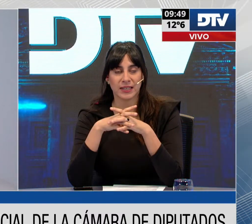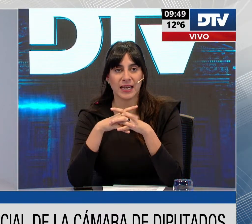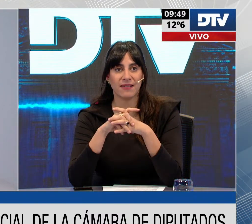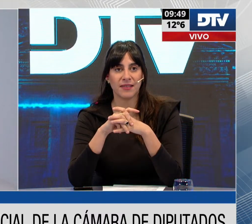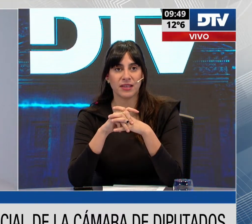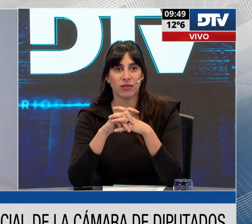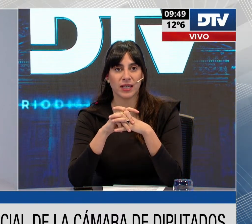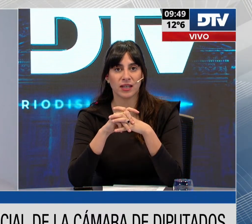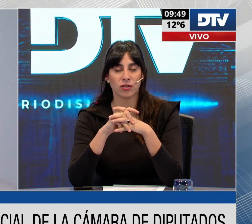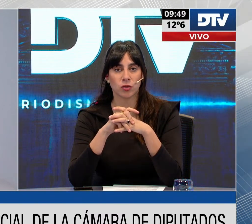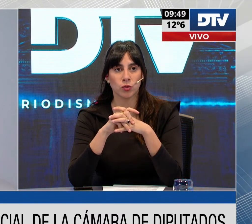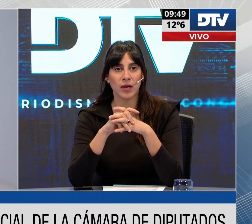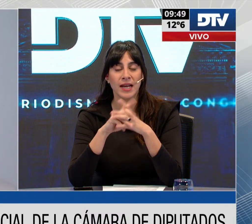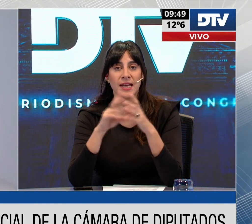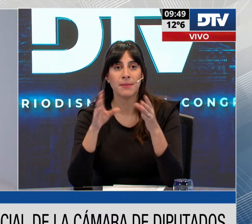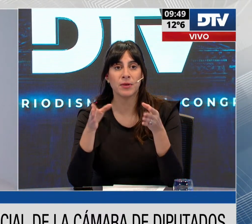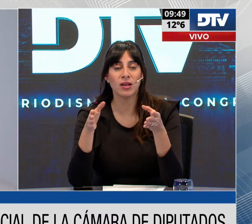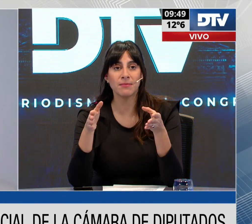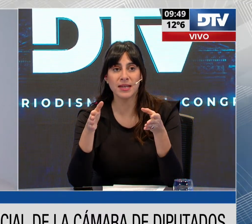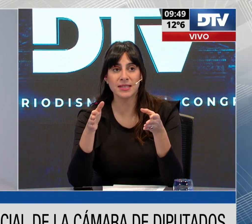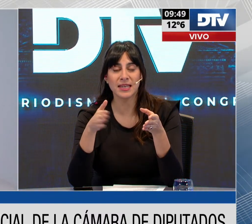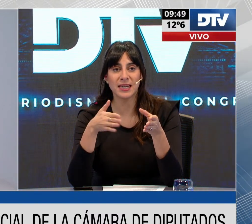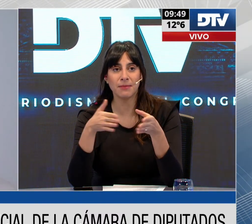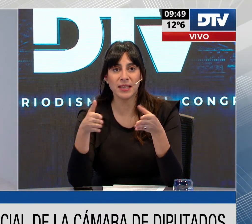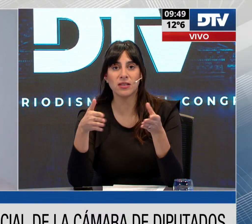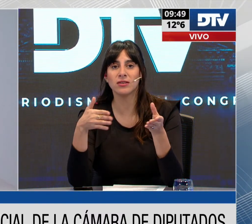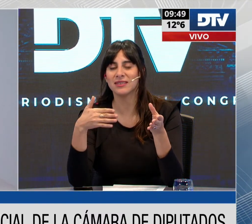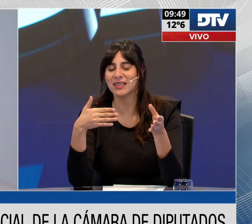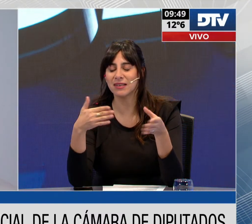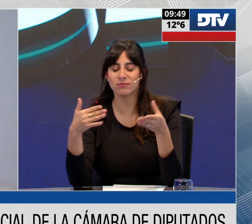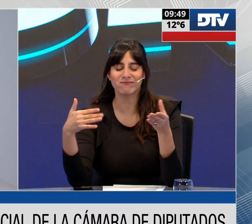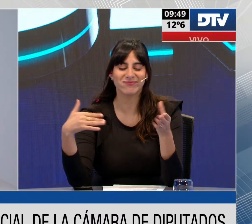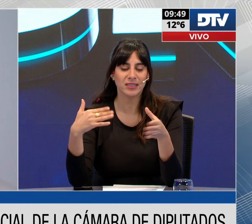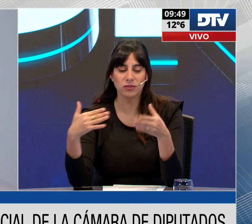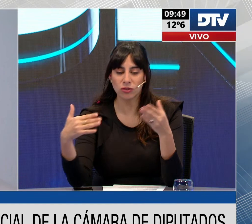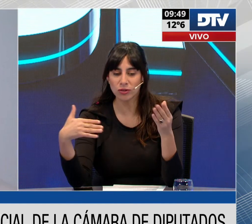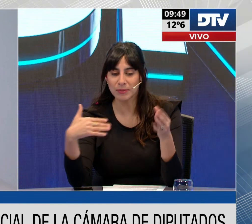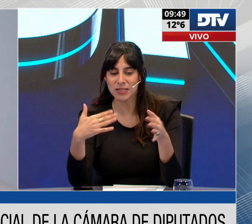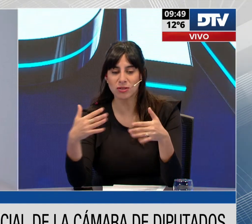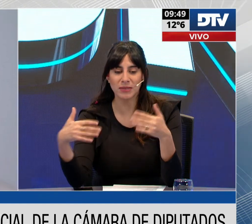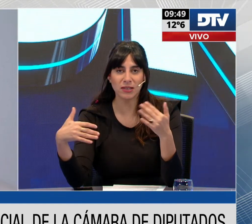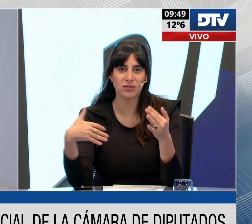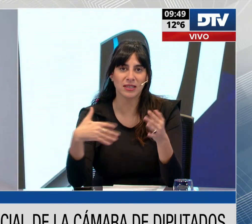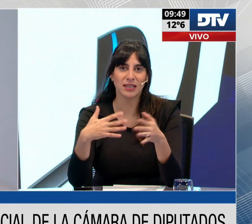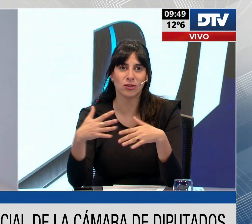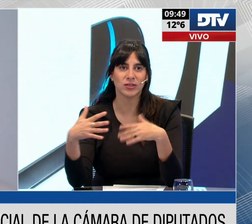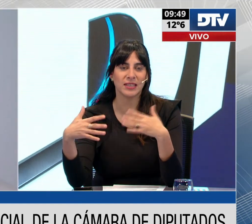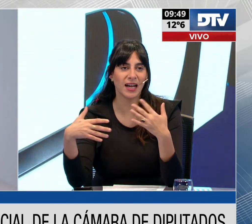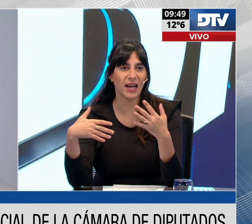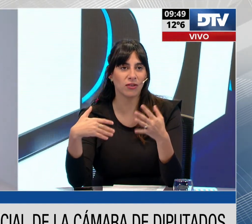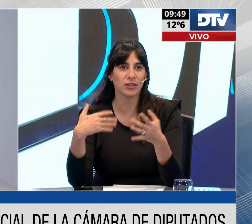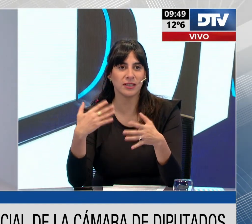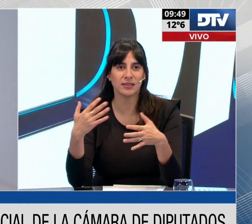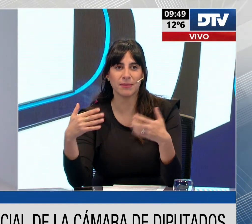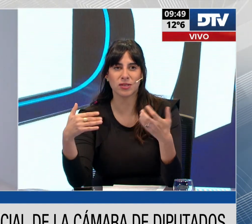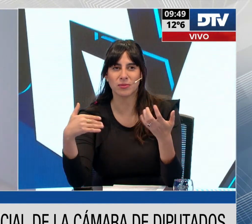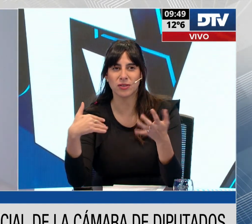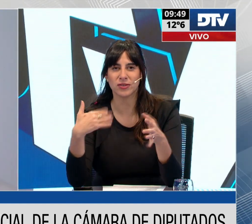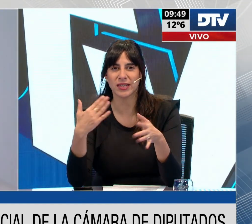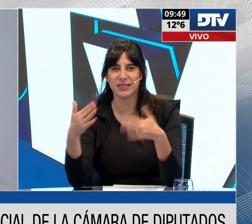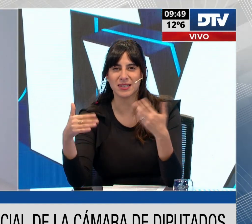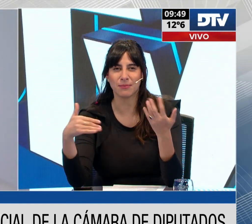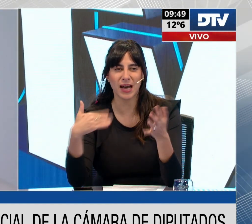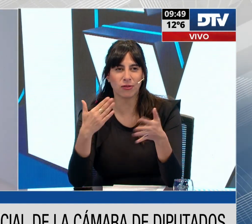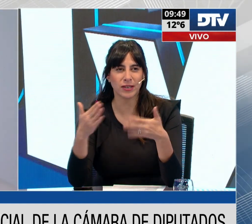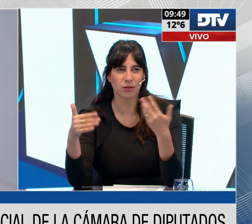lo relevante fue crédito suba. Pero además en el medio estaba todo más o menos cocinado y ya más o